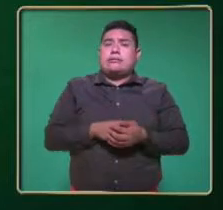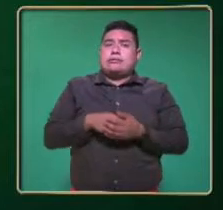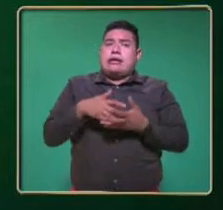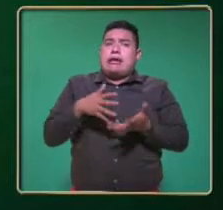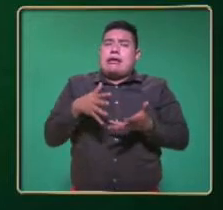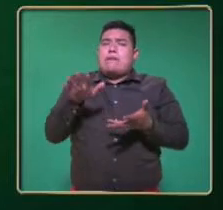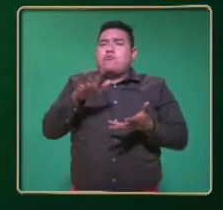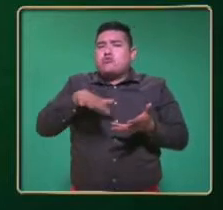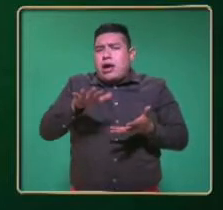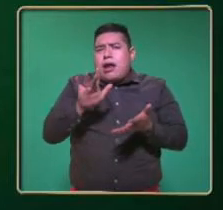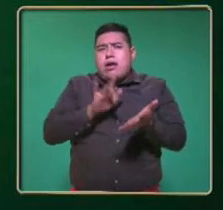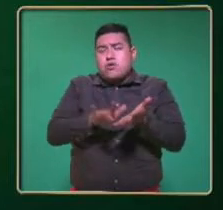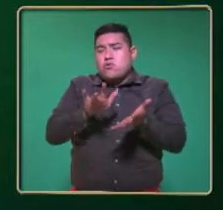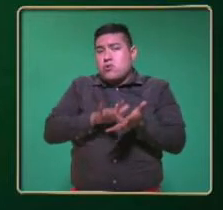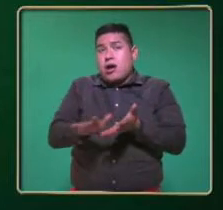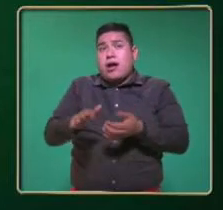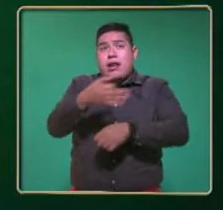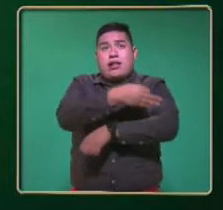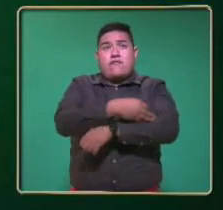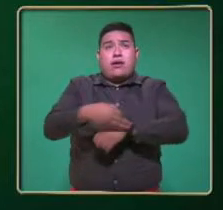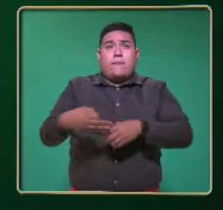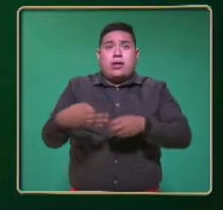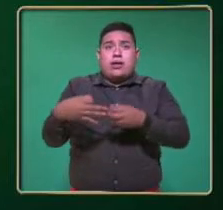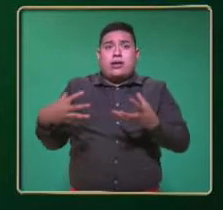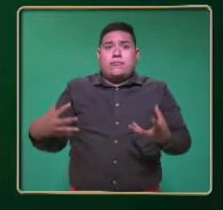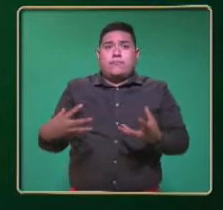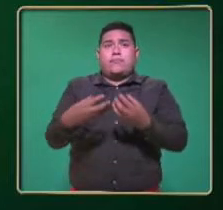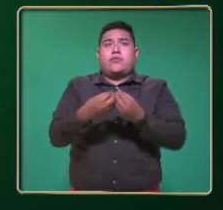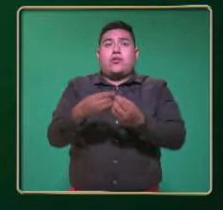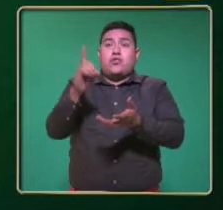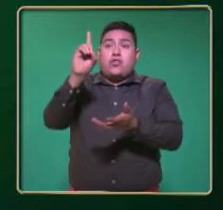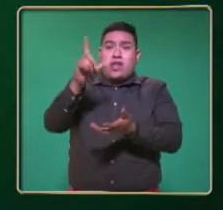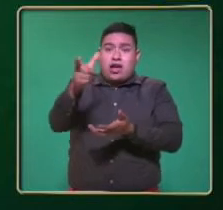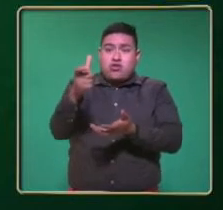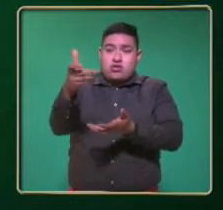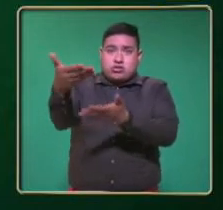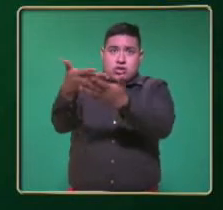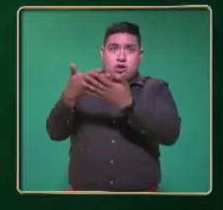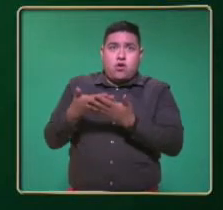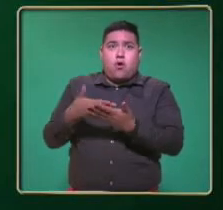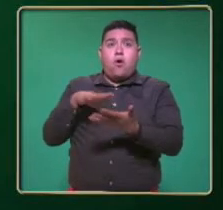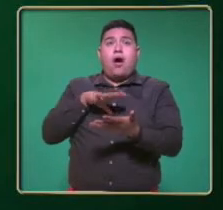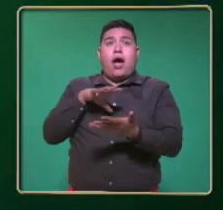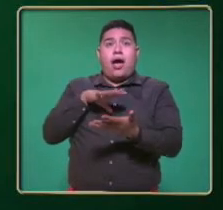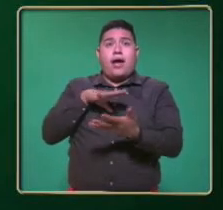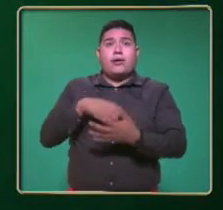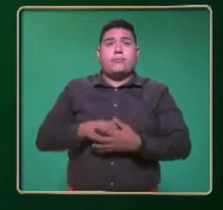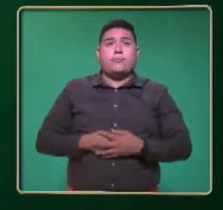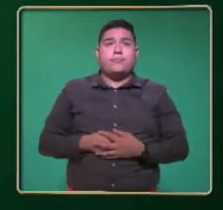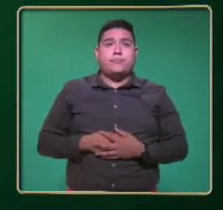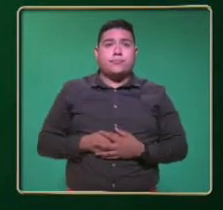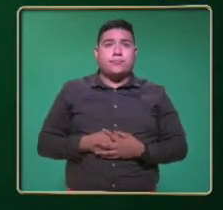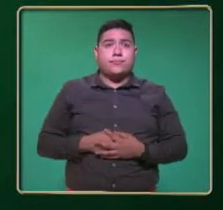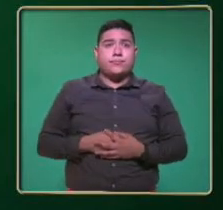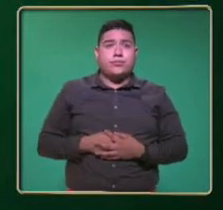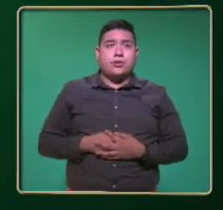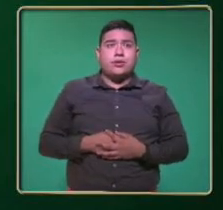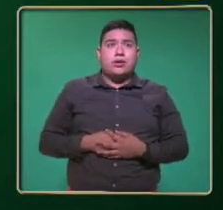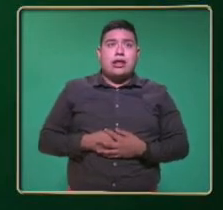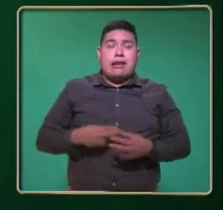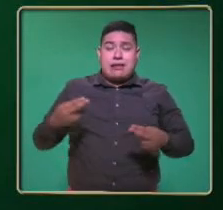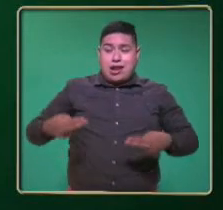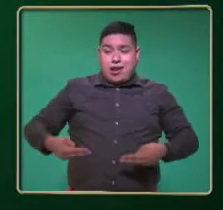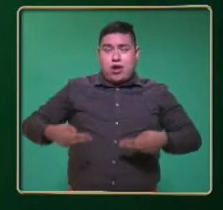¿verdad?, que viven las familias cuando hay un diagnóstico de por medio. La